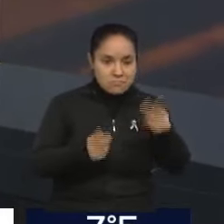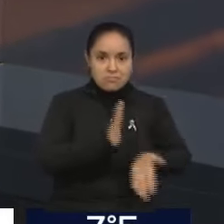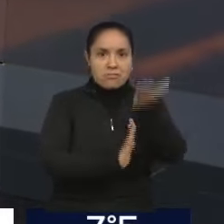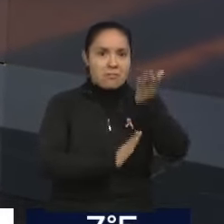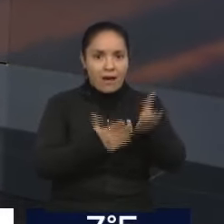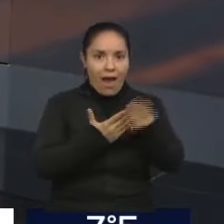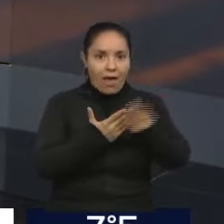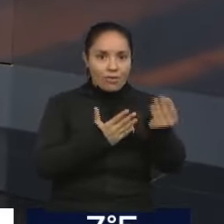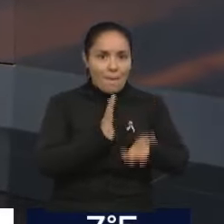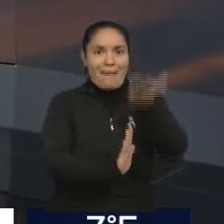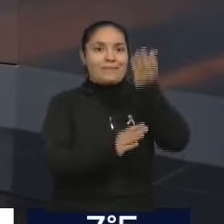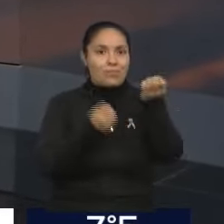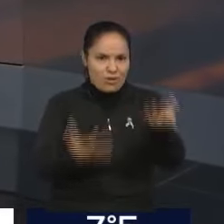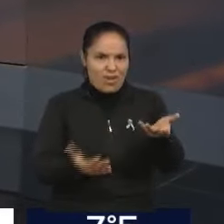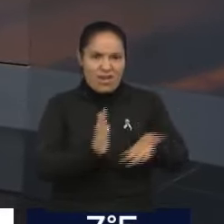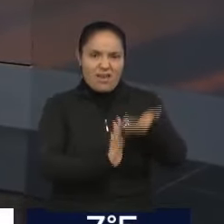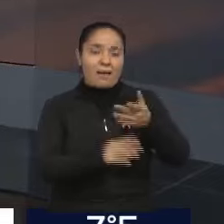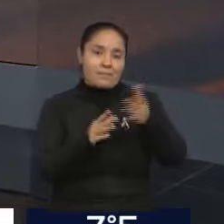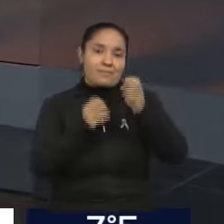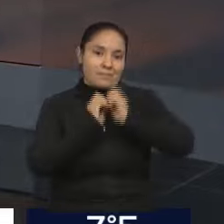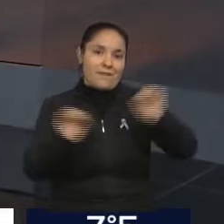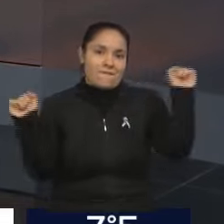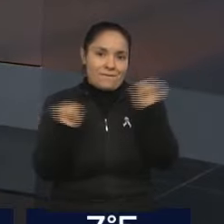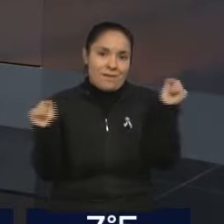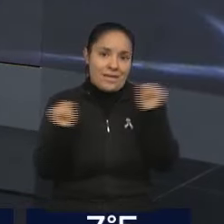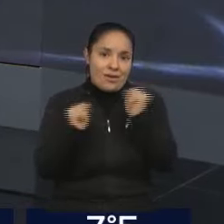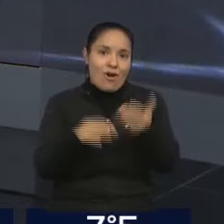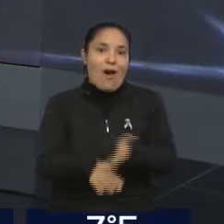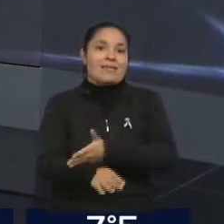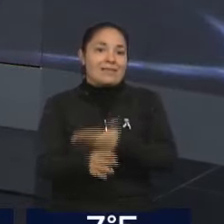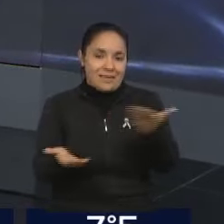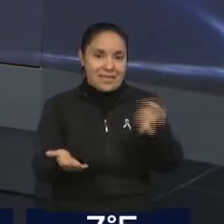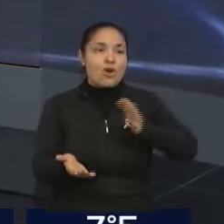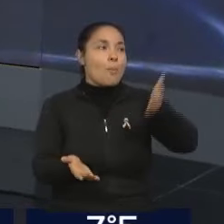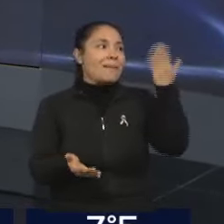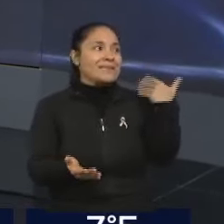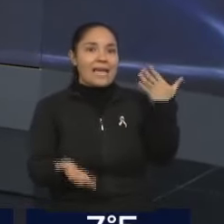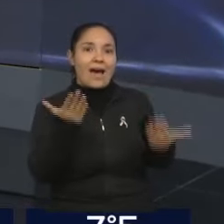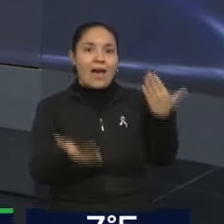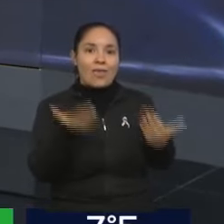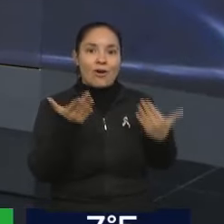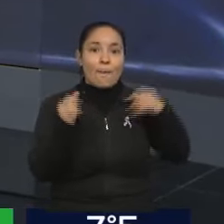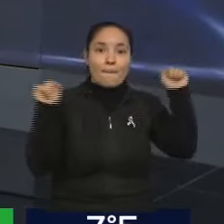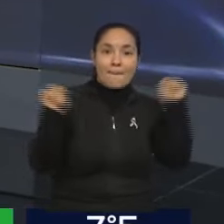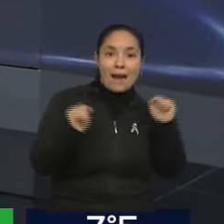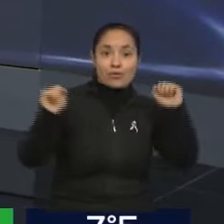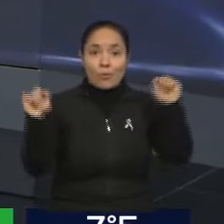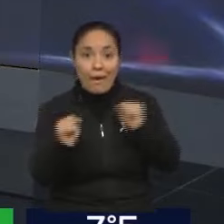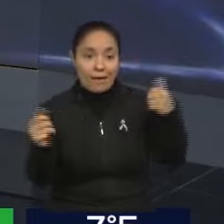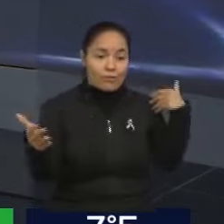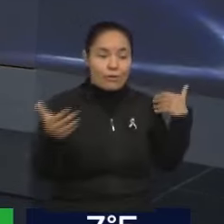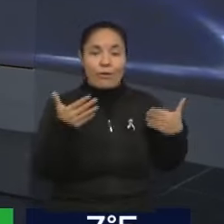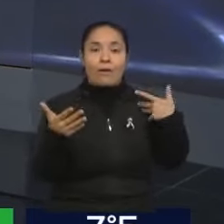¿pero por qué este crecimiento? Es porque el frío comenzó a apretar mucho antes que el año pasado, ¿eh? Es notable. Y en el términos de la